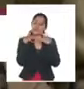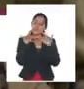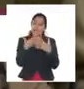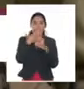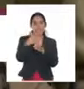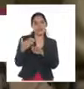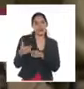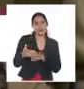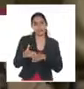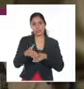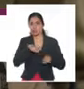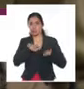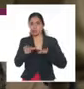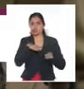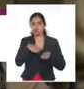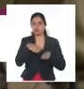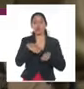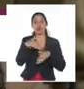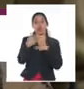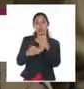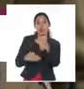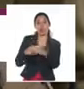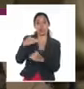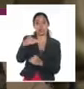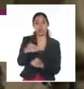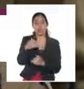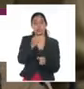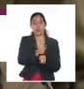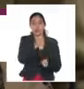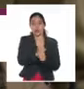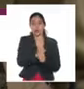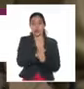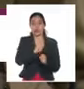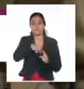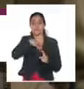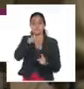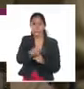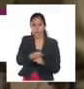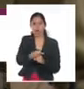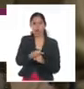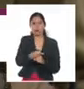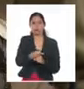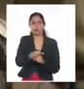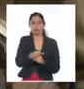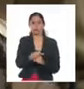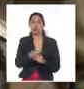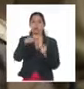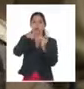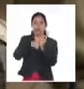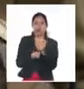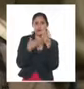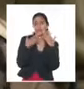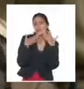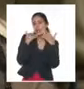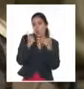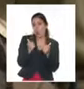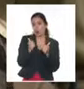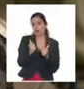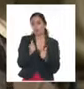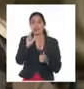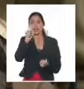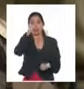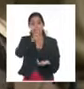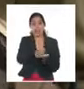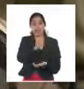acciones que contiene esta estrategia pues se materialice, se implemente en el comité de base y que nos permita